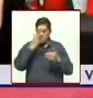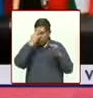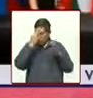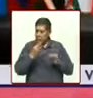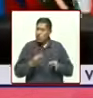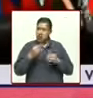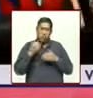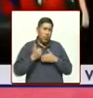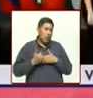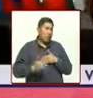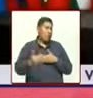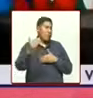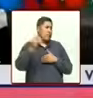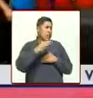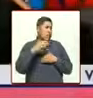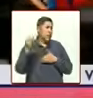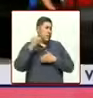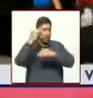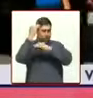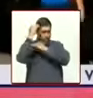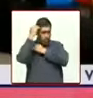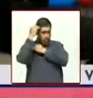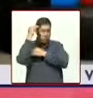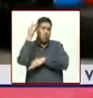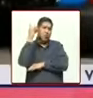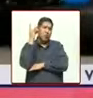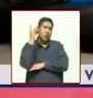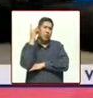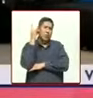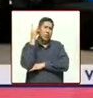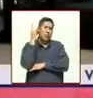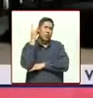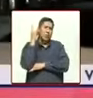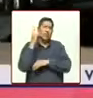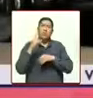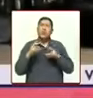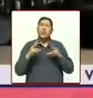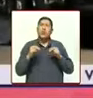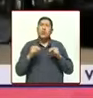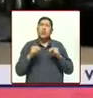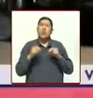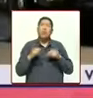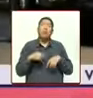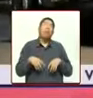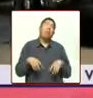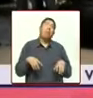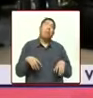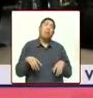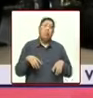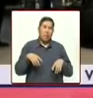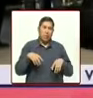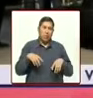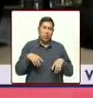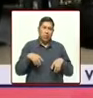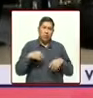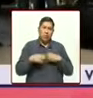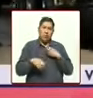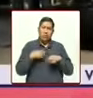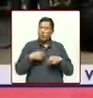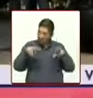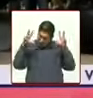decidido llevar adelante. Y Santa Cruz y Bolivia no se rinden ante la crisis, lo ha dicho el presidente de Facebook Cruz en